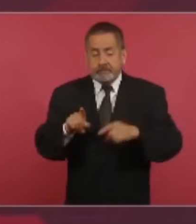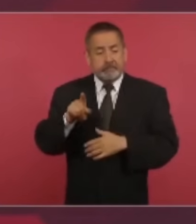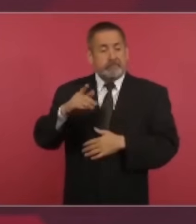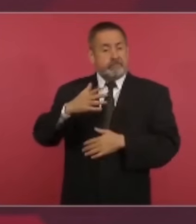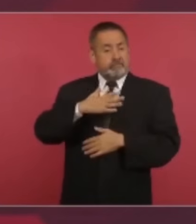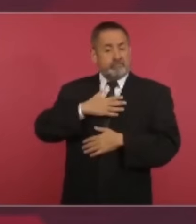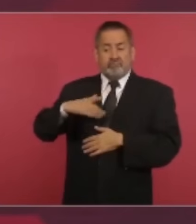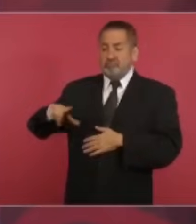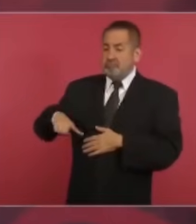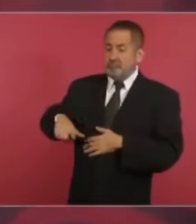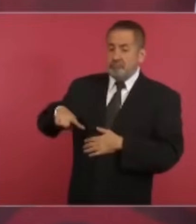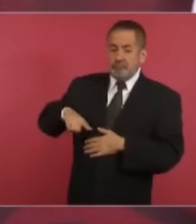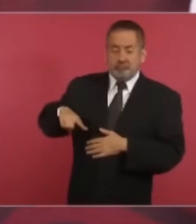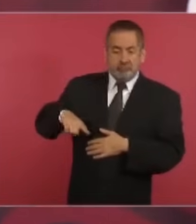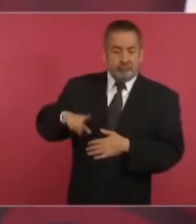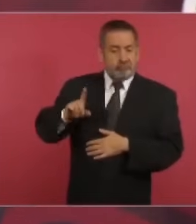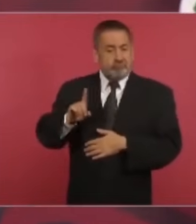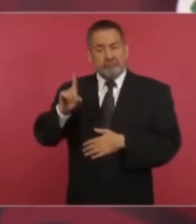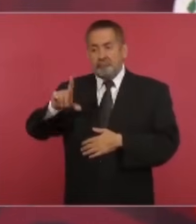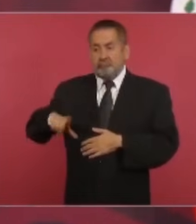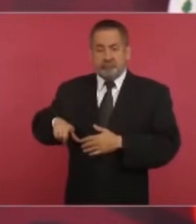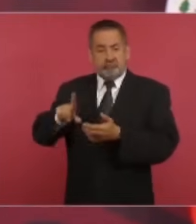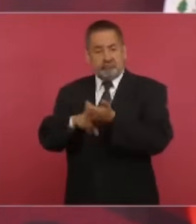gobierno, desde arriba,